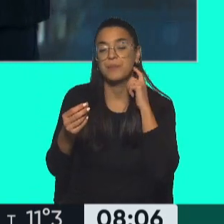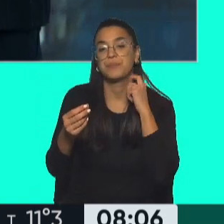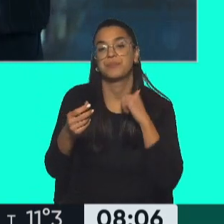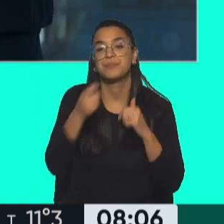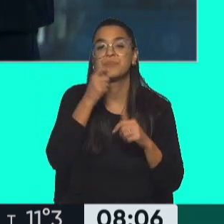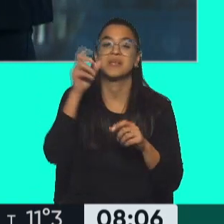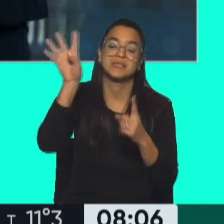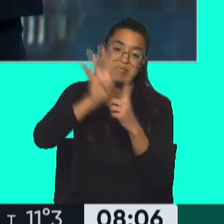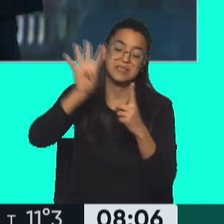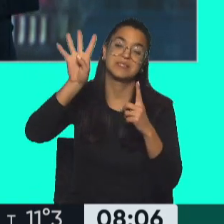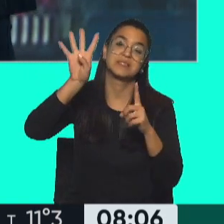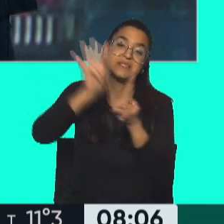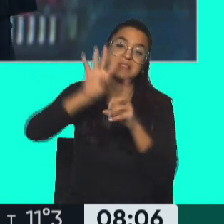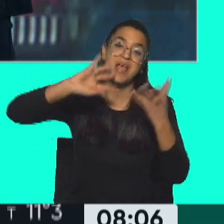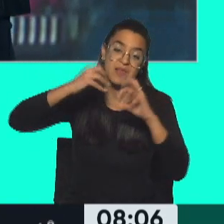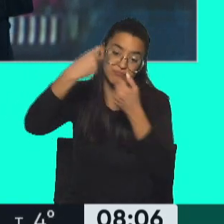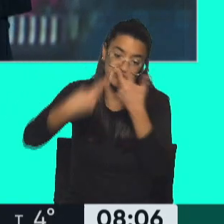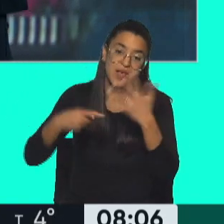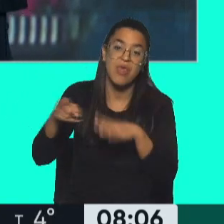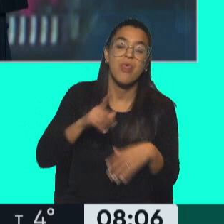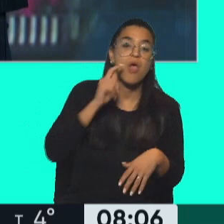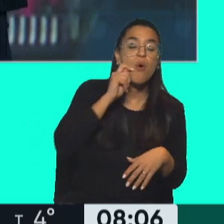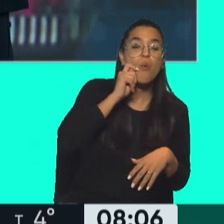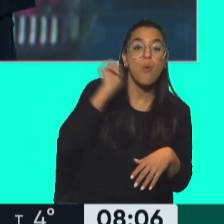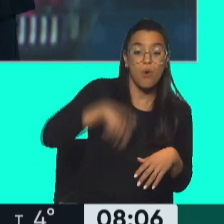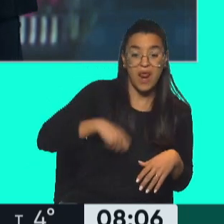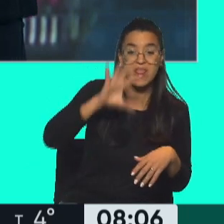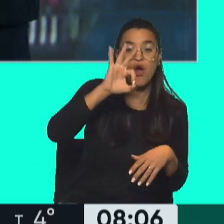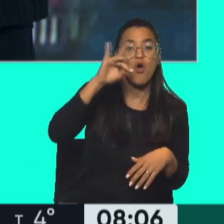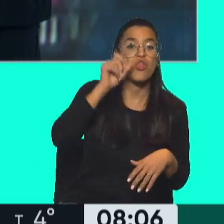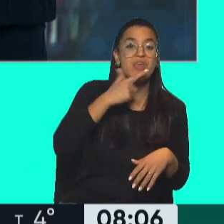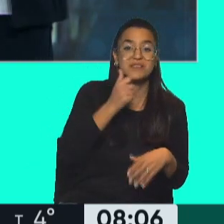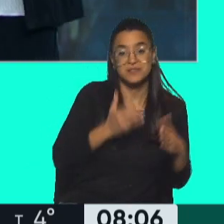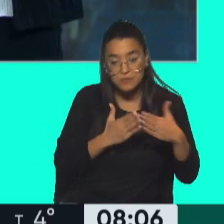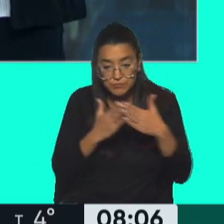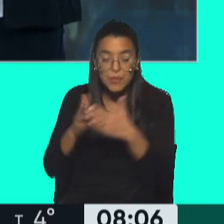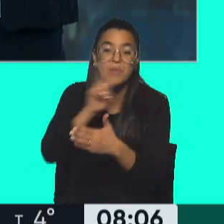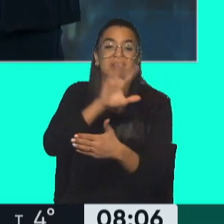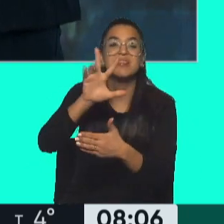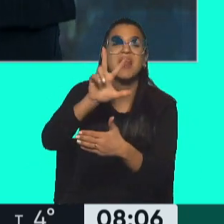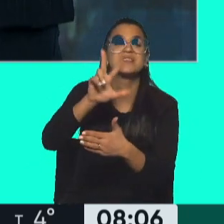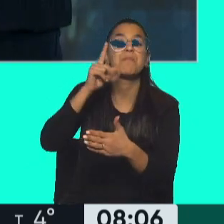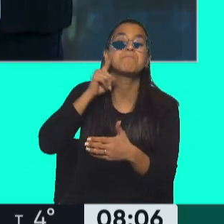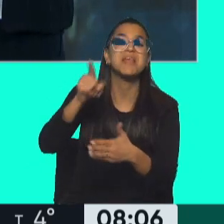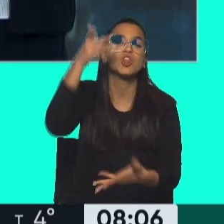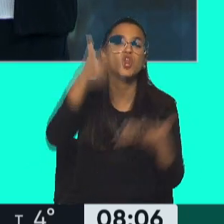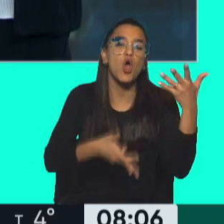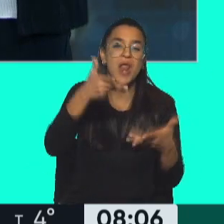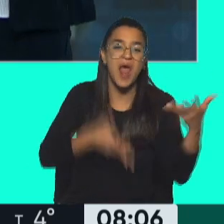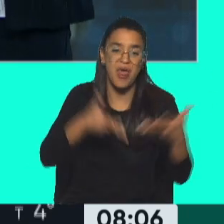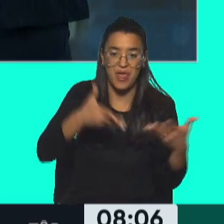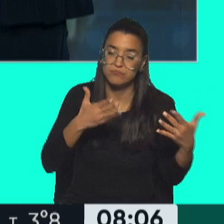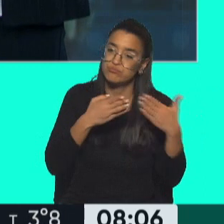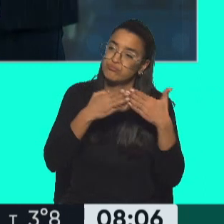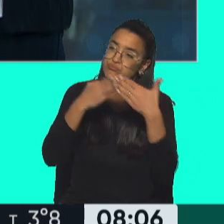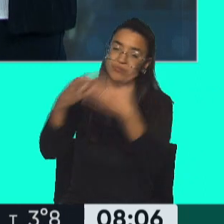precisamente cereales, desde el puerto ucraniano de Odesa, con 23.000 toneladas de cereales para África.